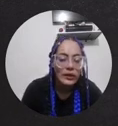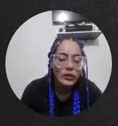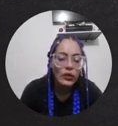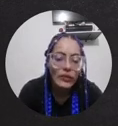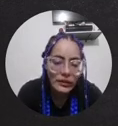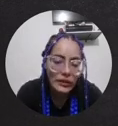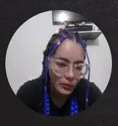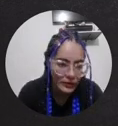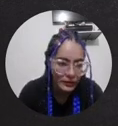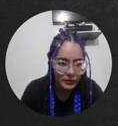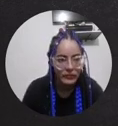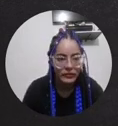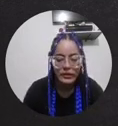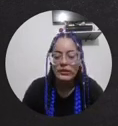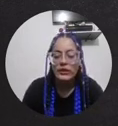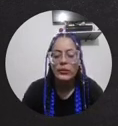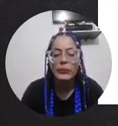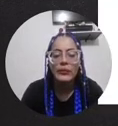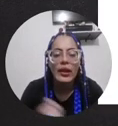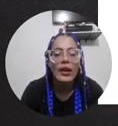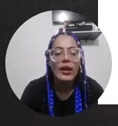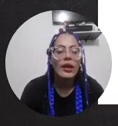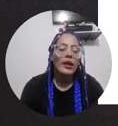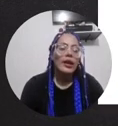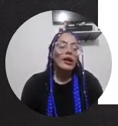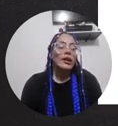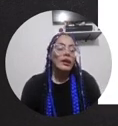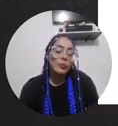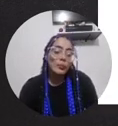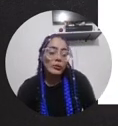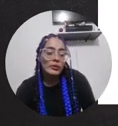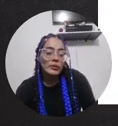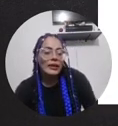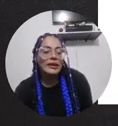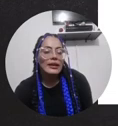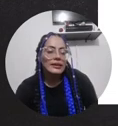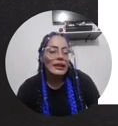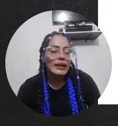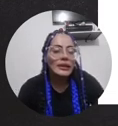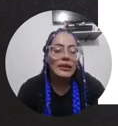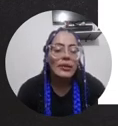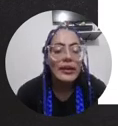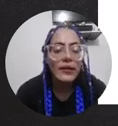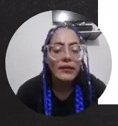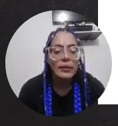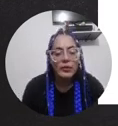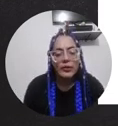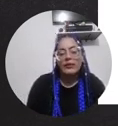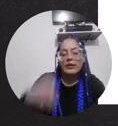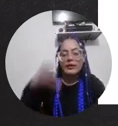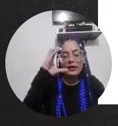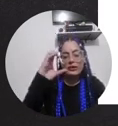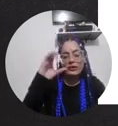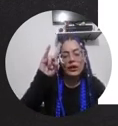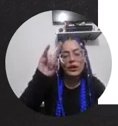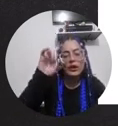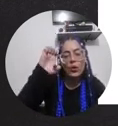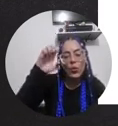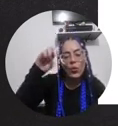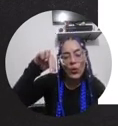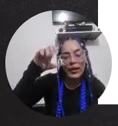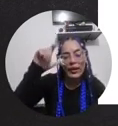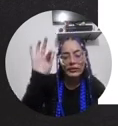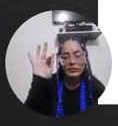90 días ofrecidas por el sistema financiero. Y por último, en la clase de renta variable, voy a hablar de las